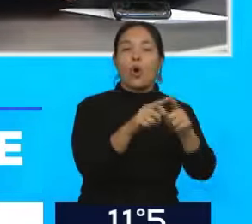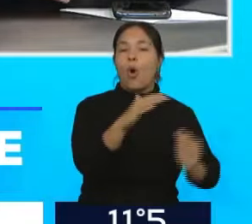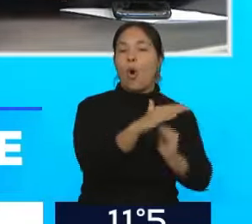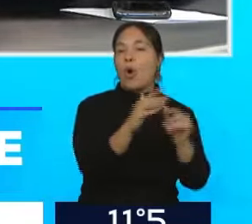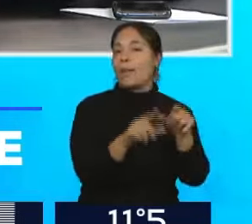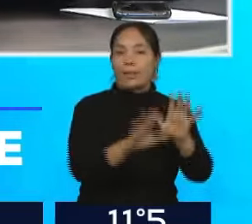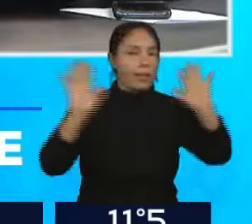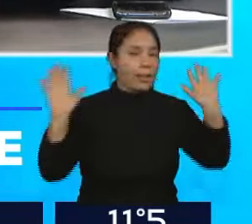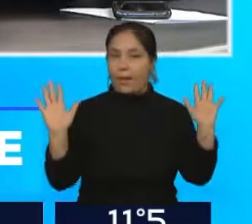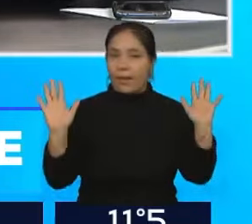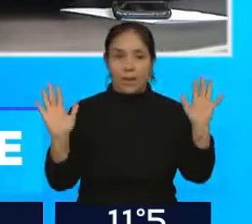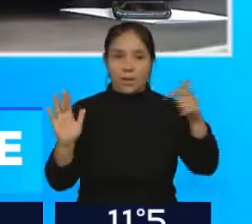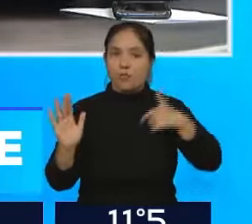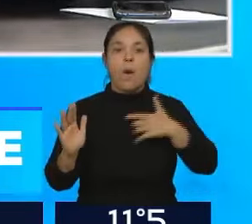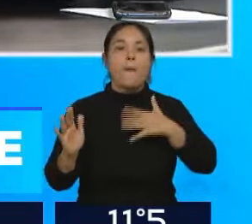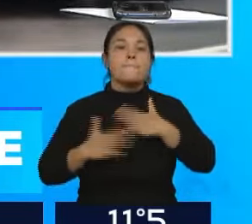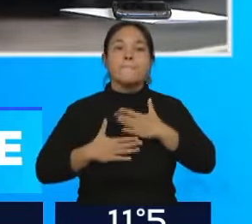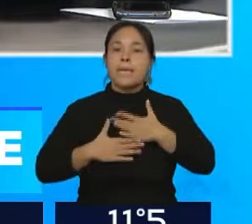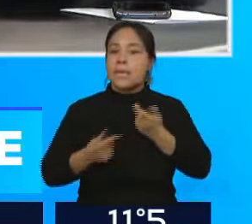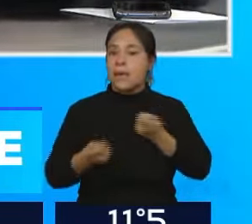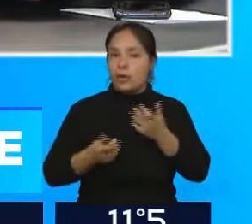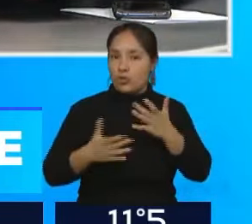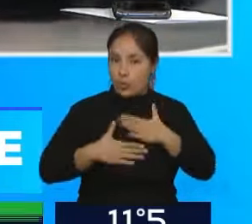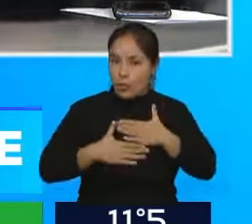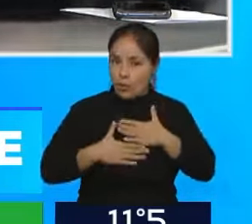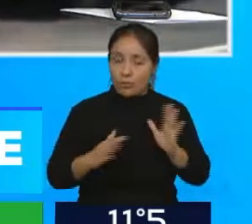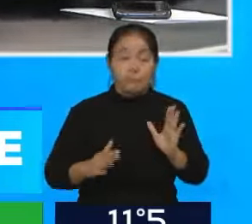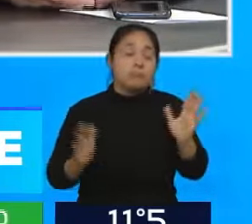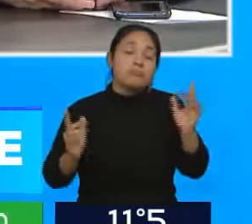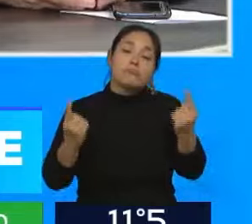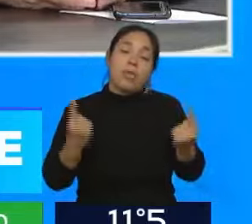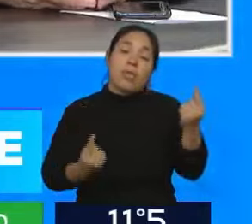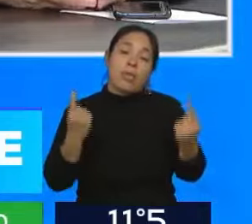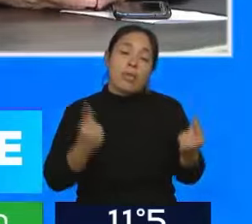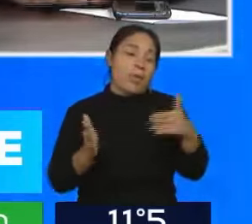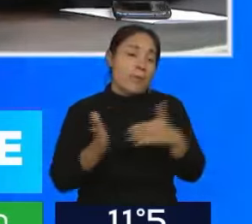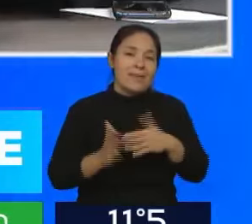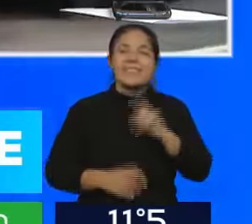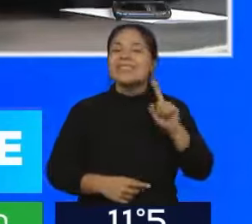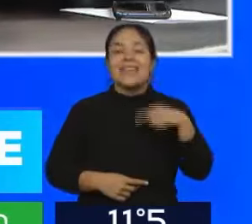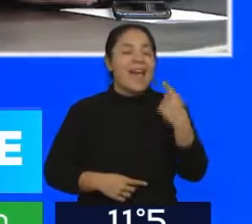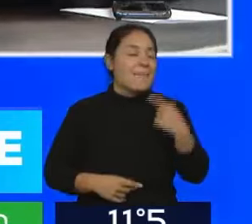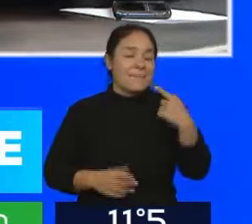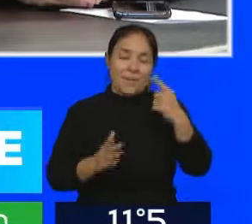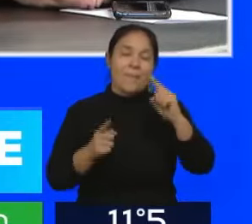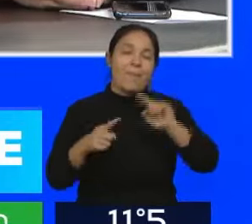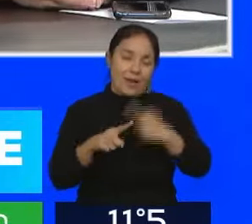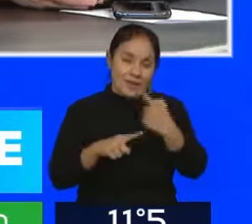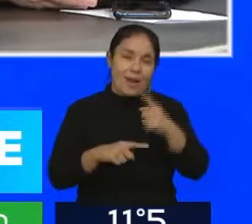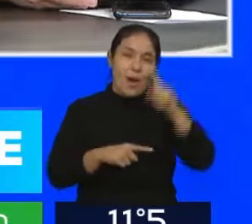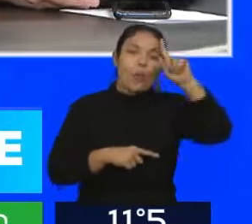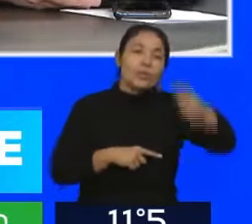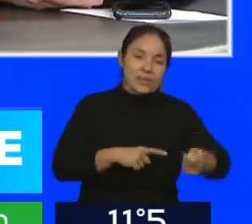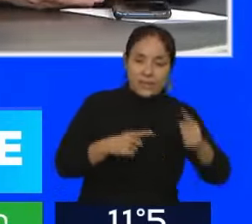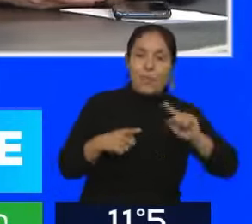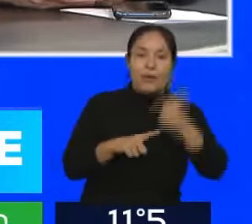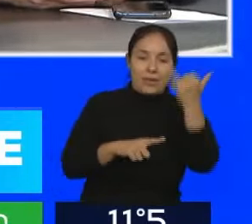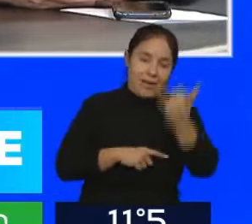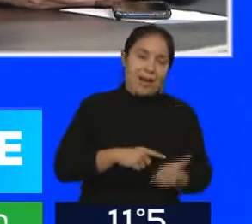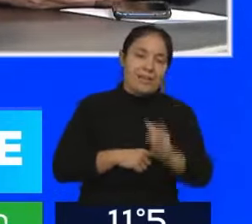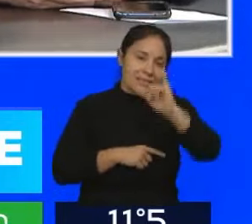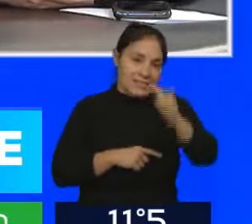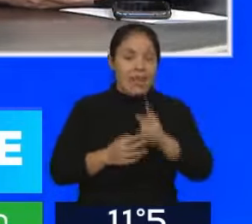ahora yo hago mi juego, ¿sí? A ver, siempre se hace política, la justicia hace política. Cada fallo